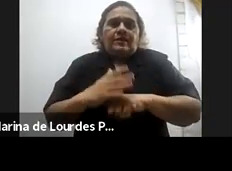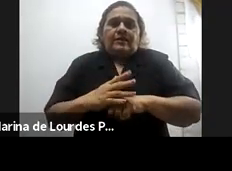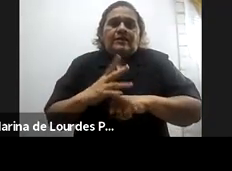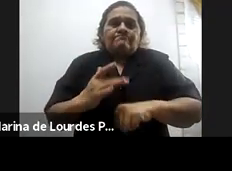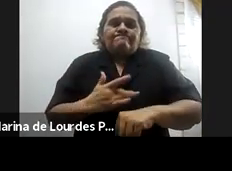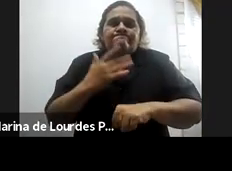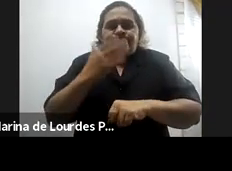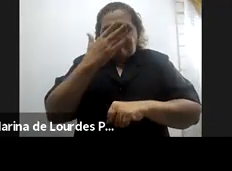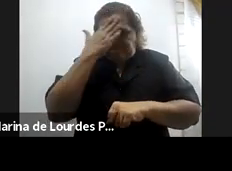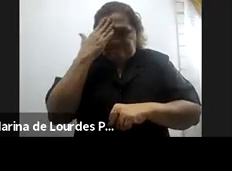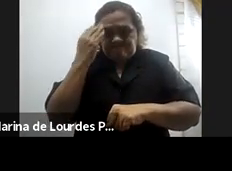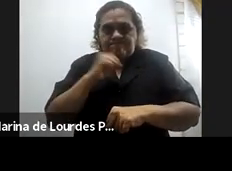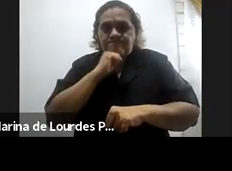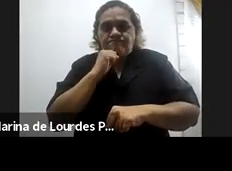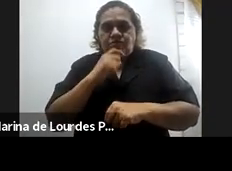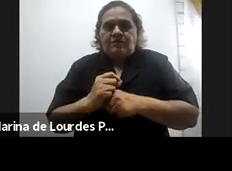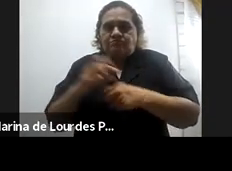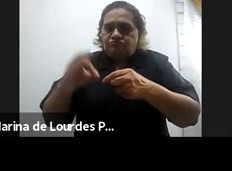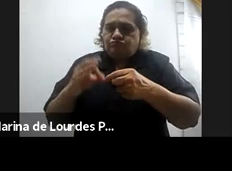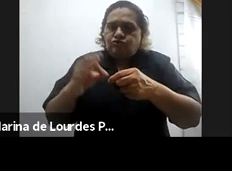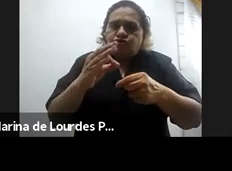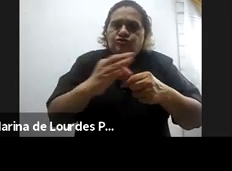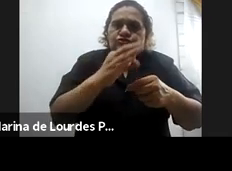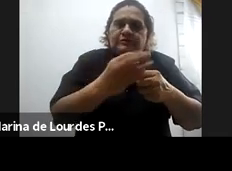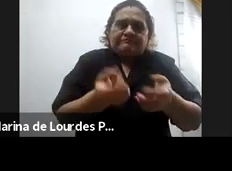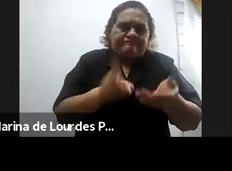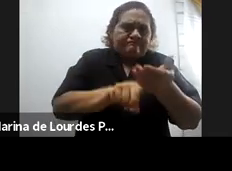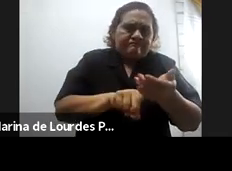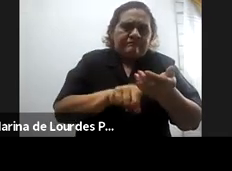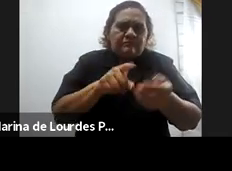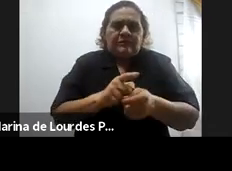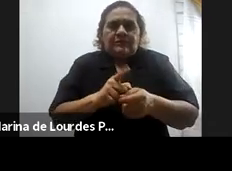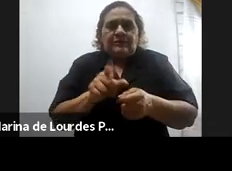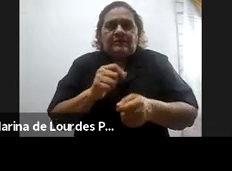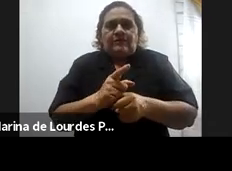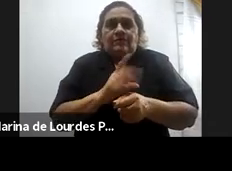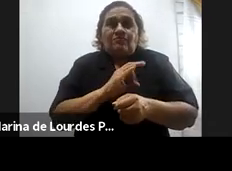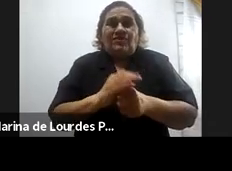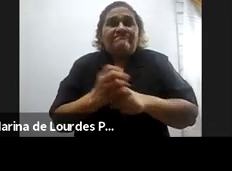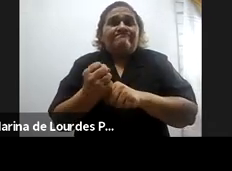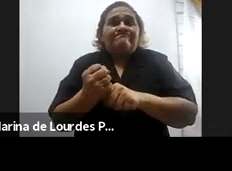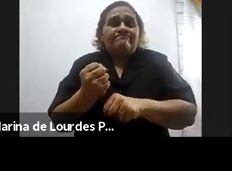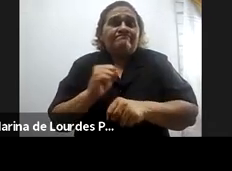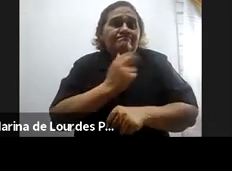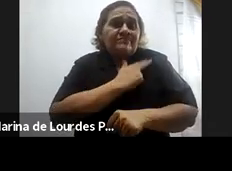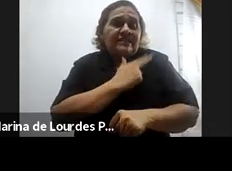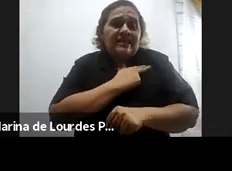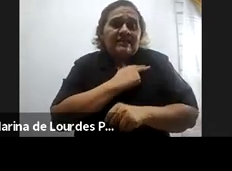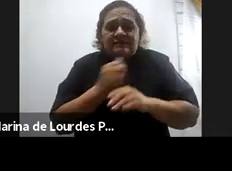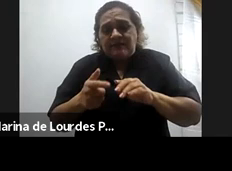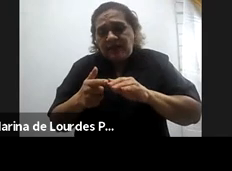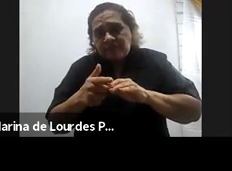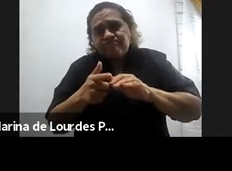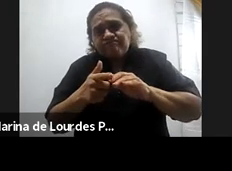sin costuras internas. Las costuras internas, si aprietan mucho, pueden rozar las uñas, pueden